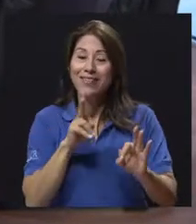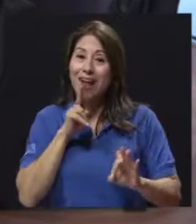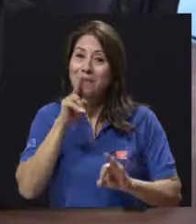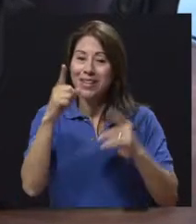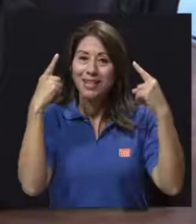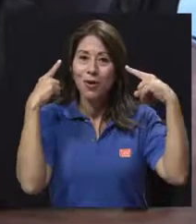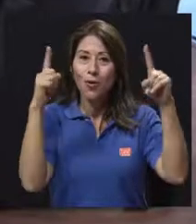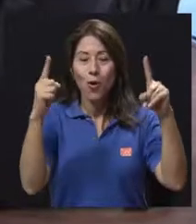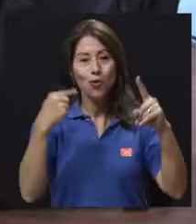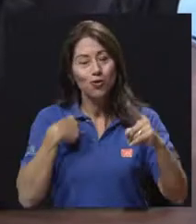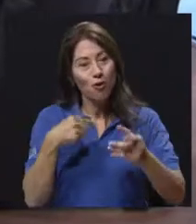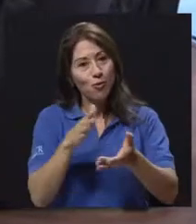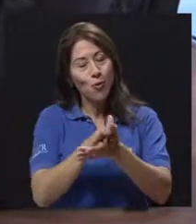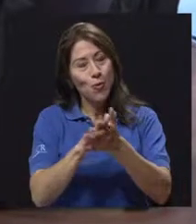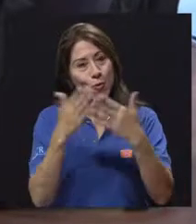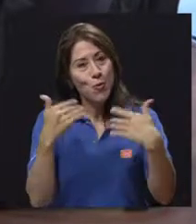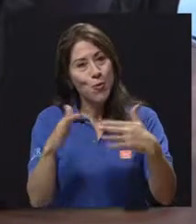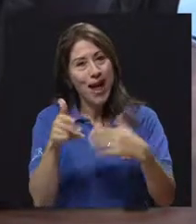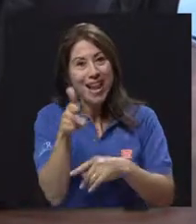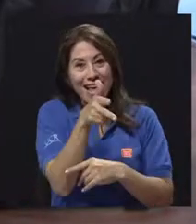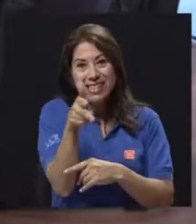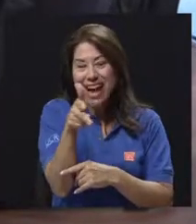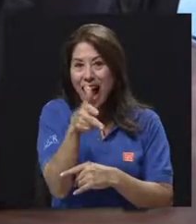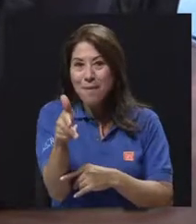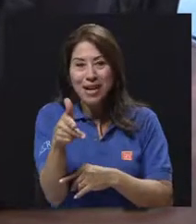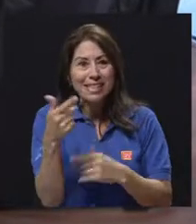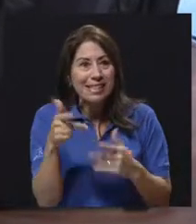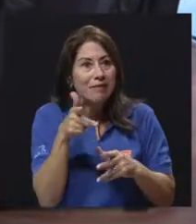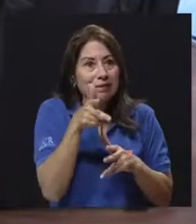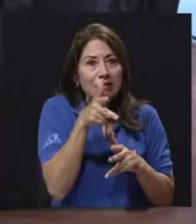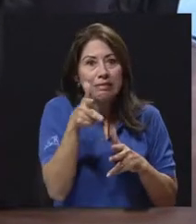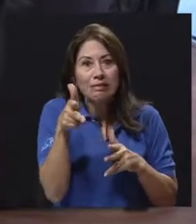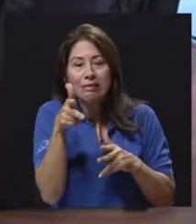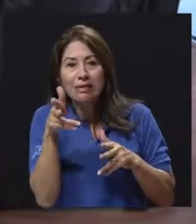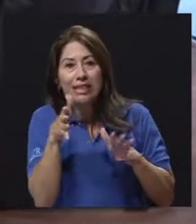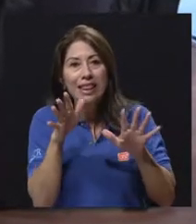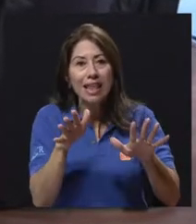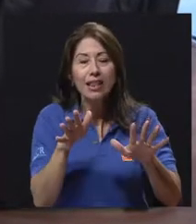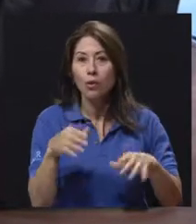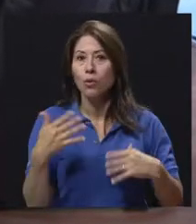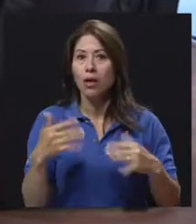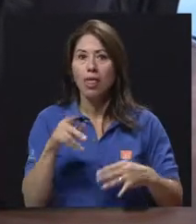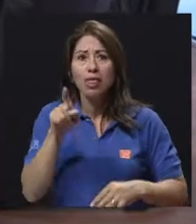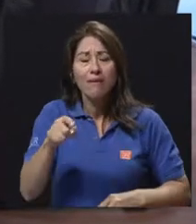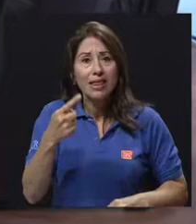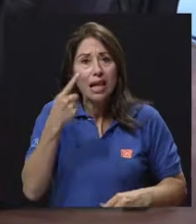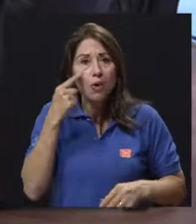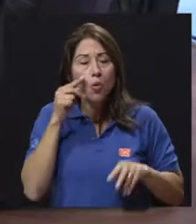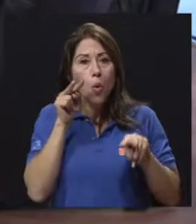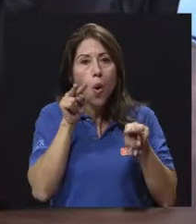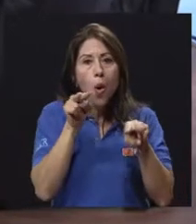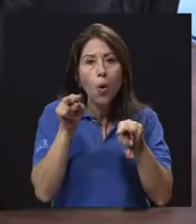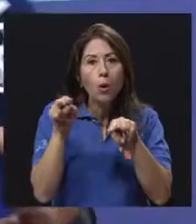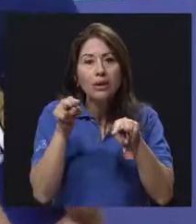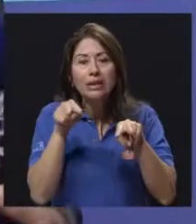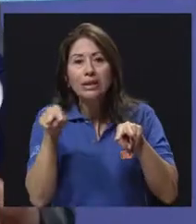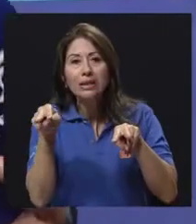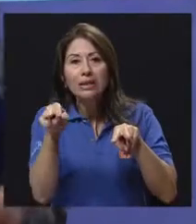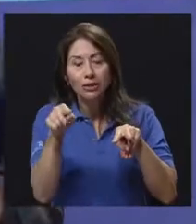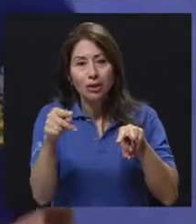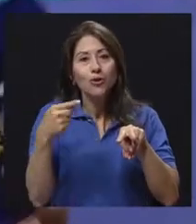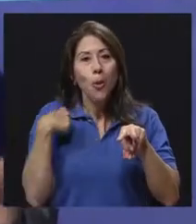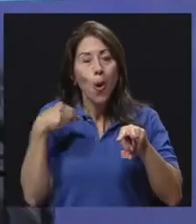le doy todo el crédito a las cámaras que estuvieron súper pendientes. Hay que tener un ojo. Total. Yo